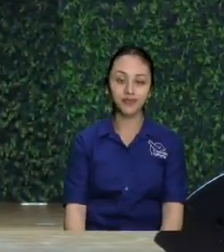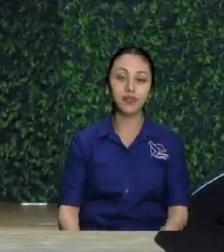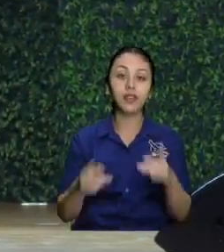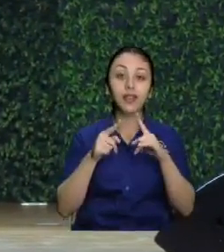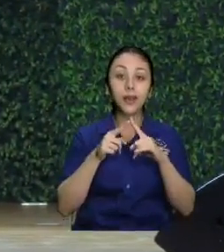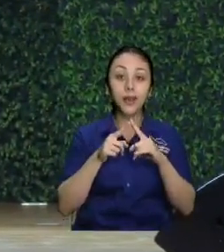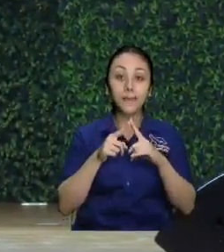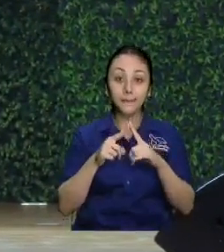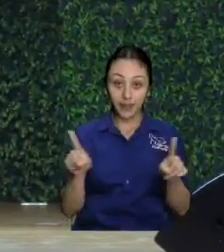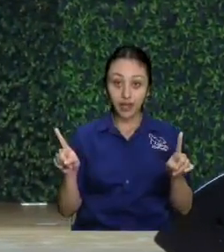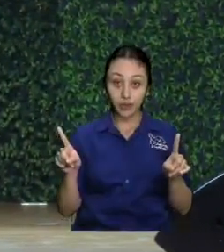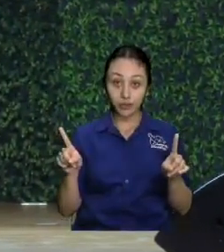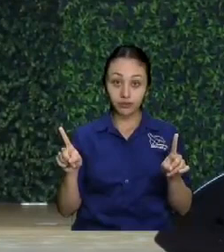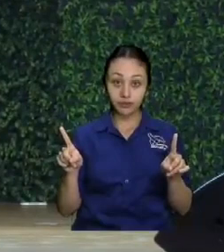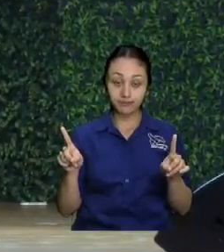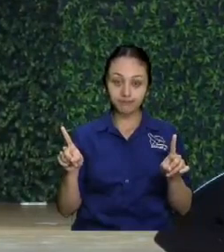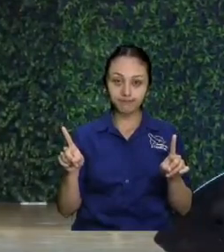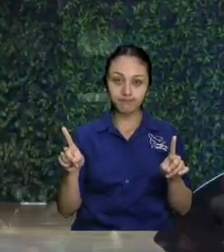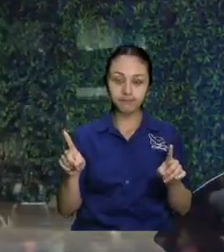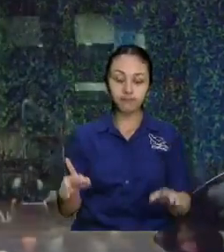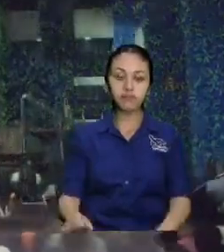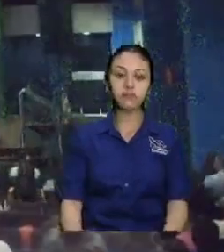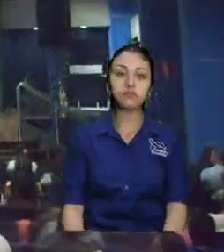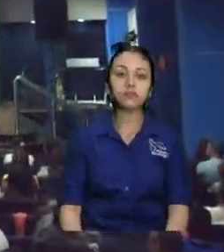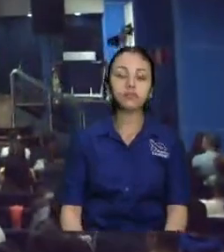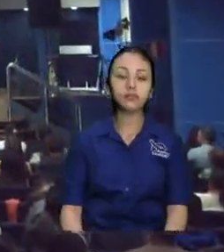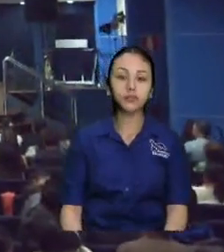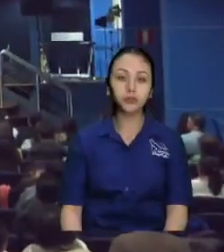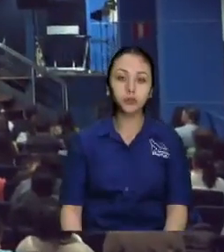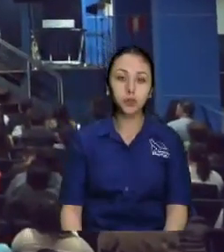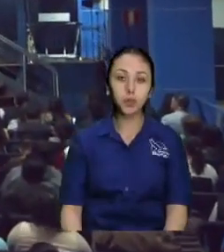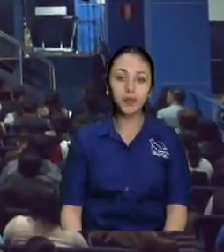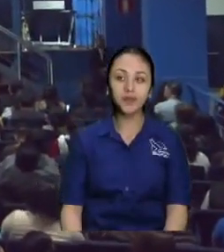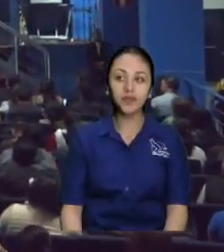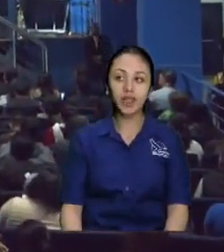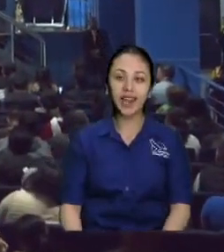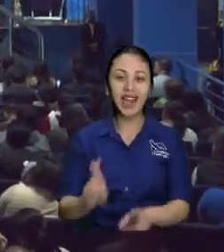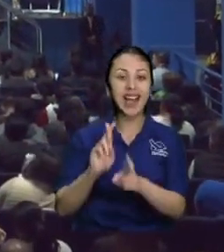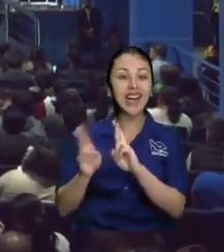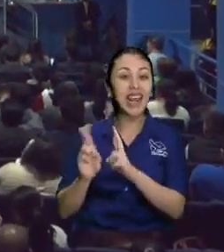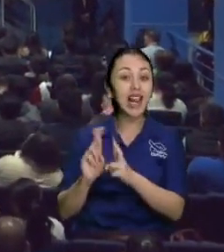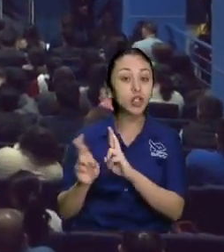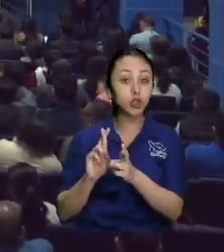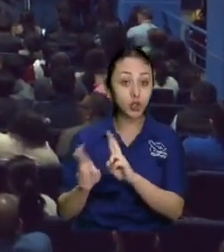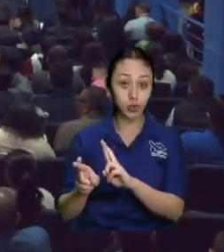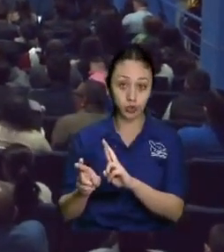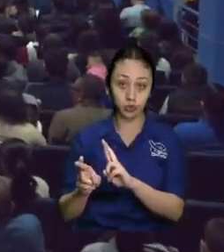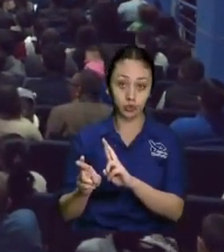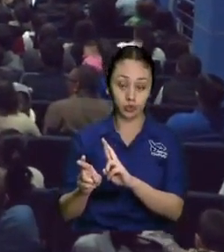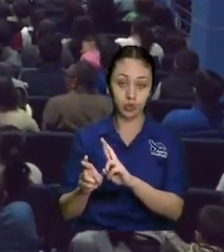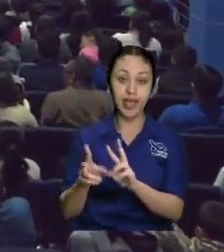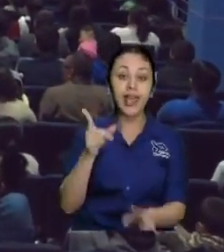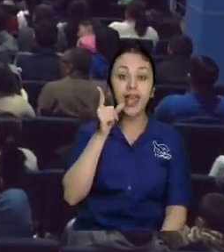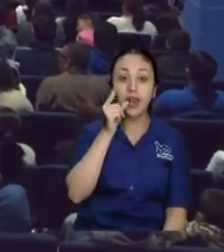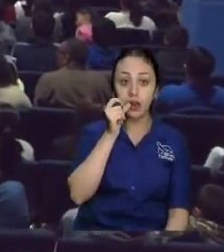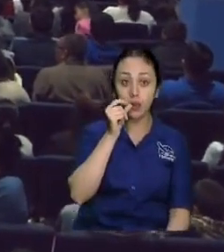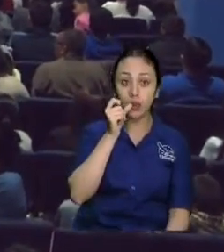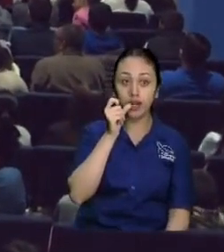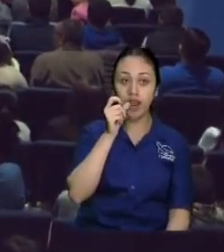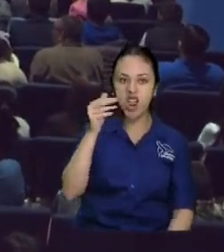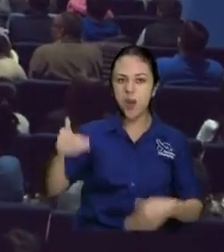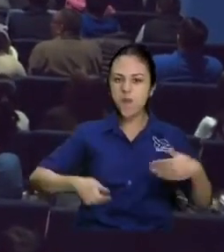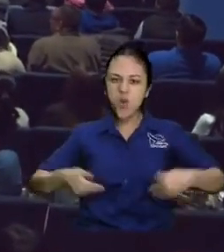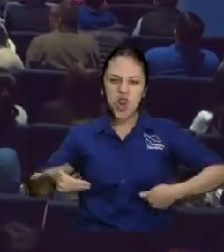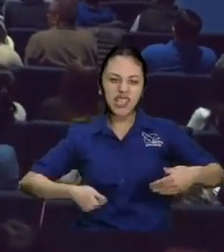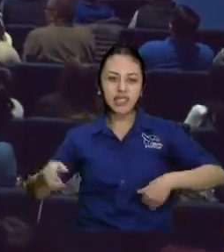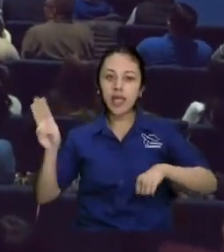Pero en el sentido de trato, sí, el hombre es más áspero que ella,